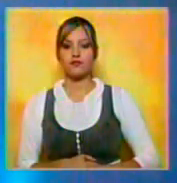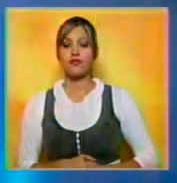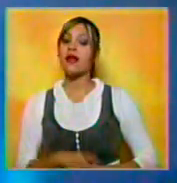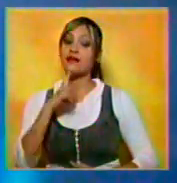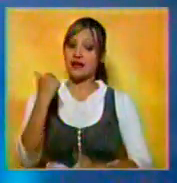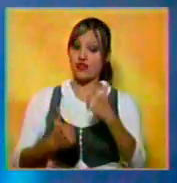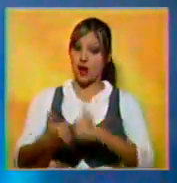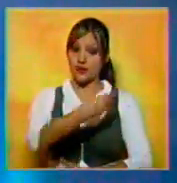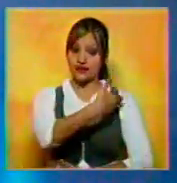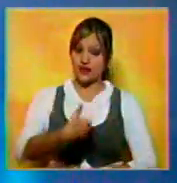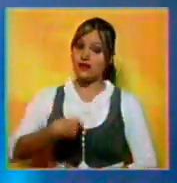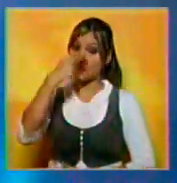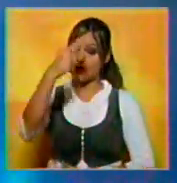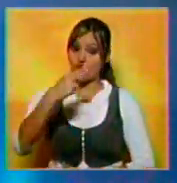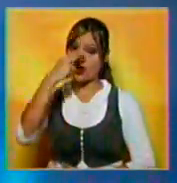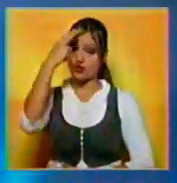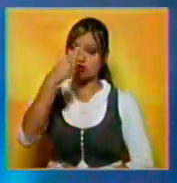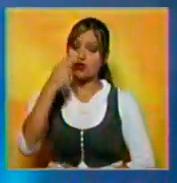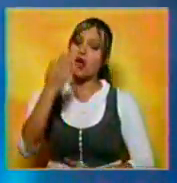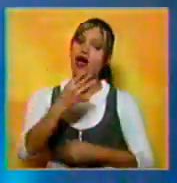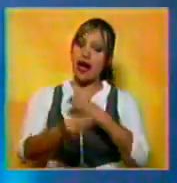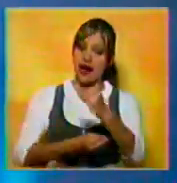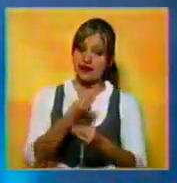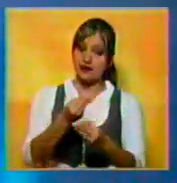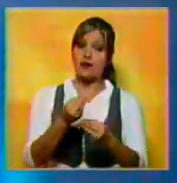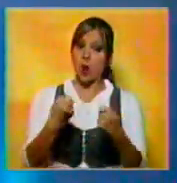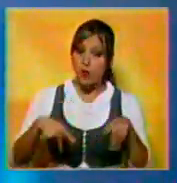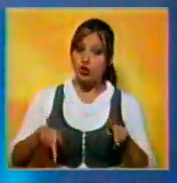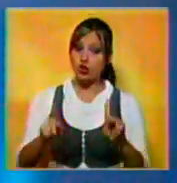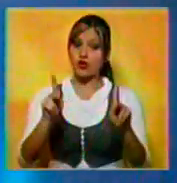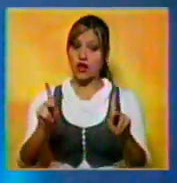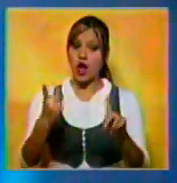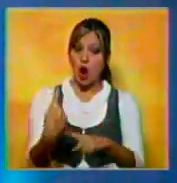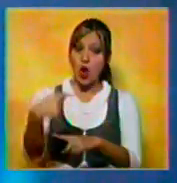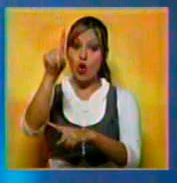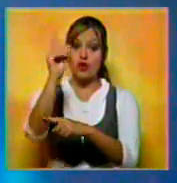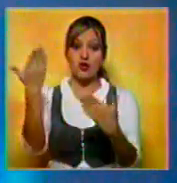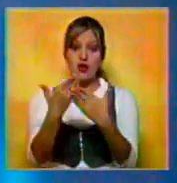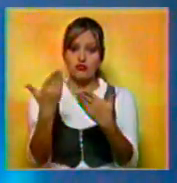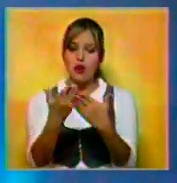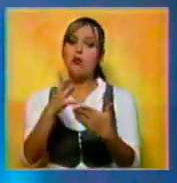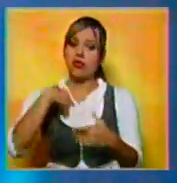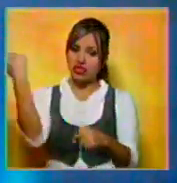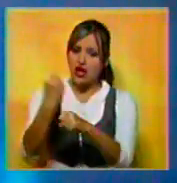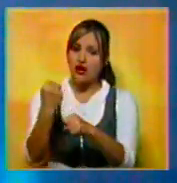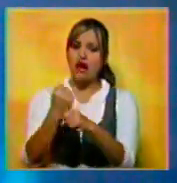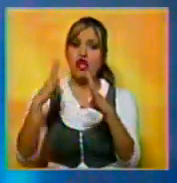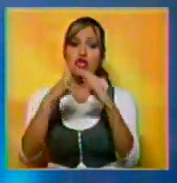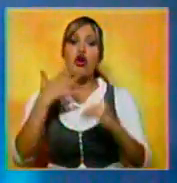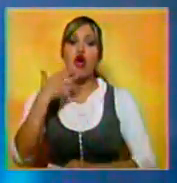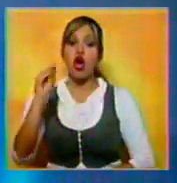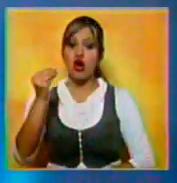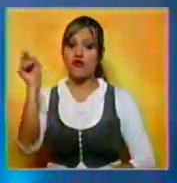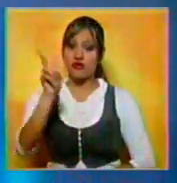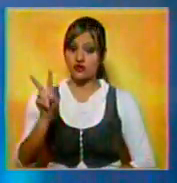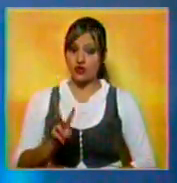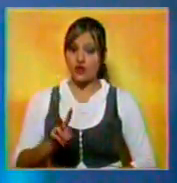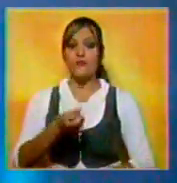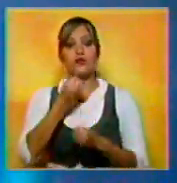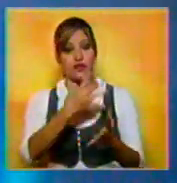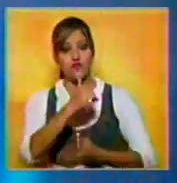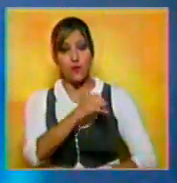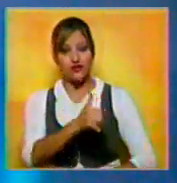el candidato presidencial Enrique capriles radonski ofreció oportunidades no solo de estudio sino de trabajo a todos los jóvenes de Venezuela estas